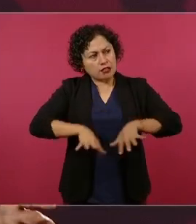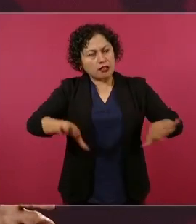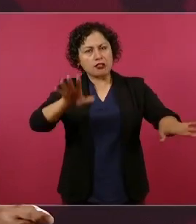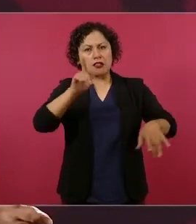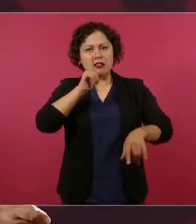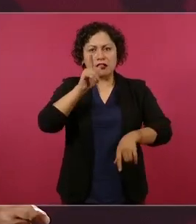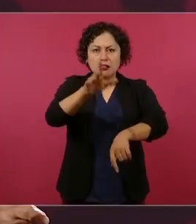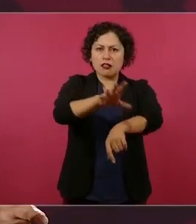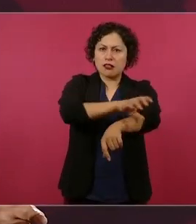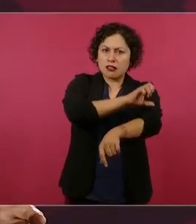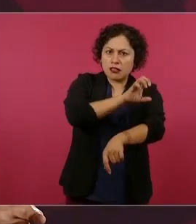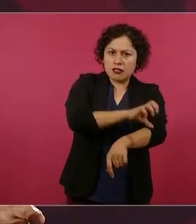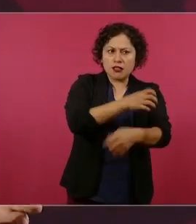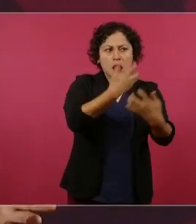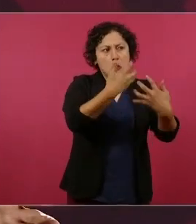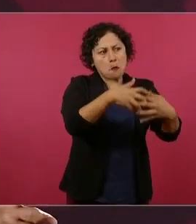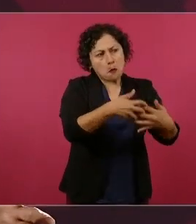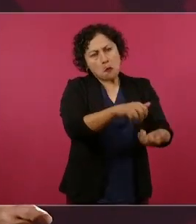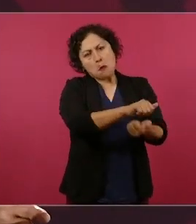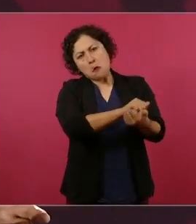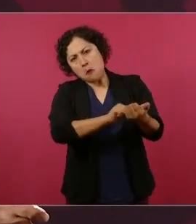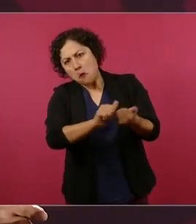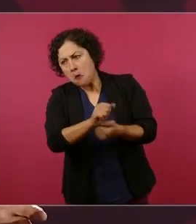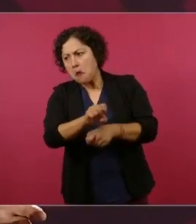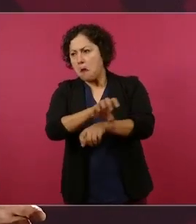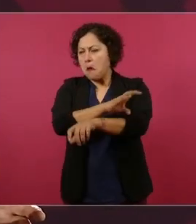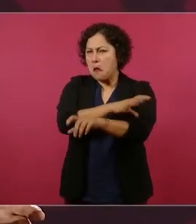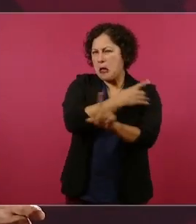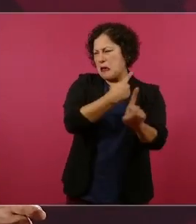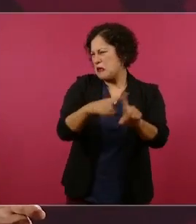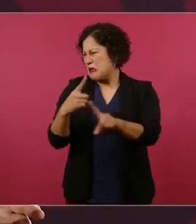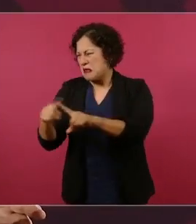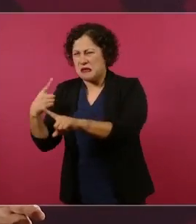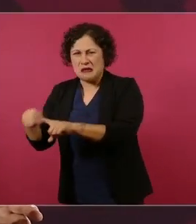En beneficio de los ciudadanos, de los consumidores.